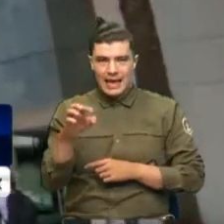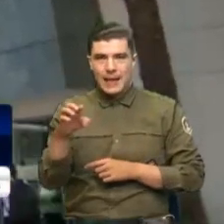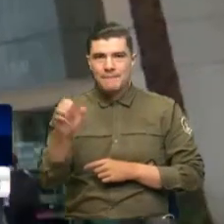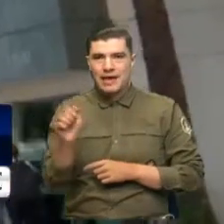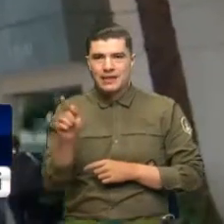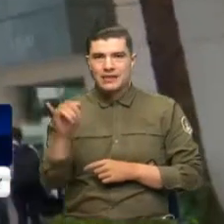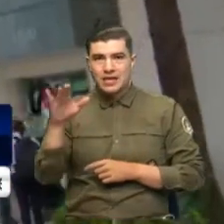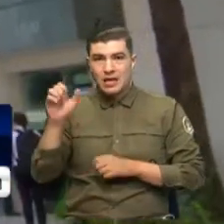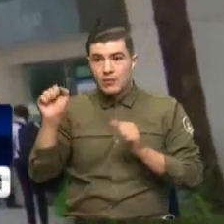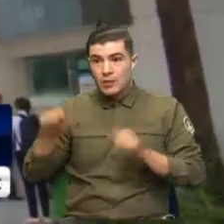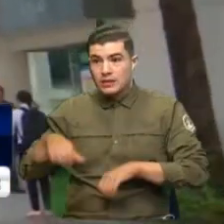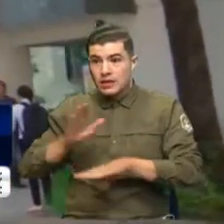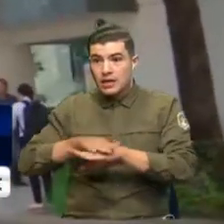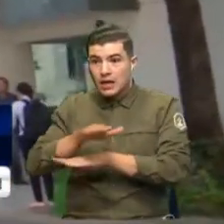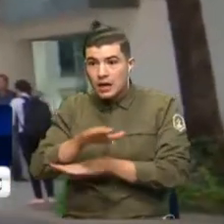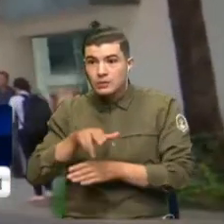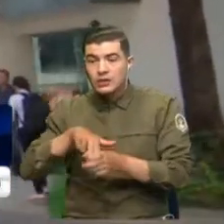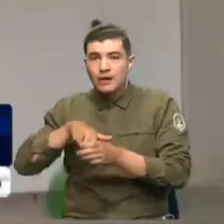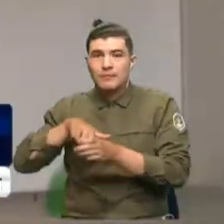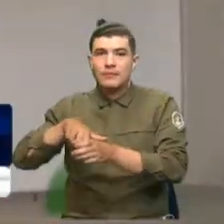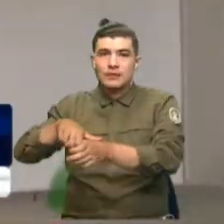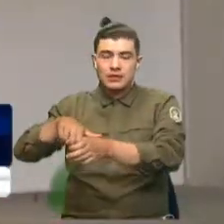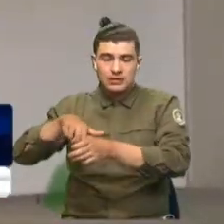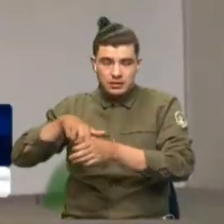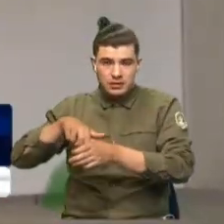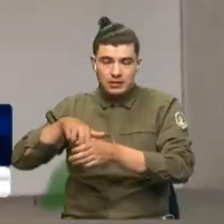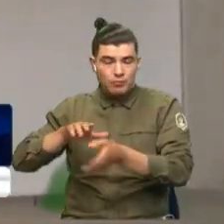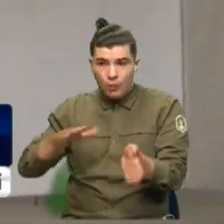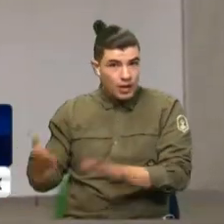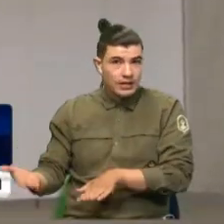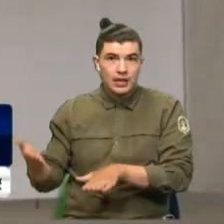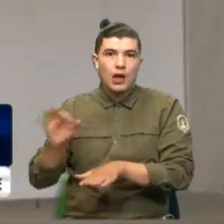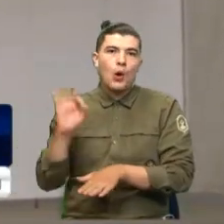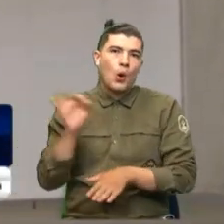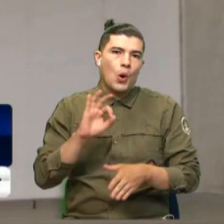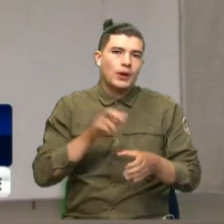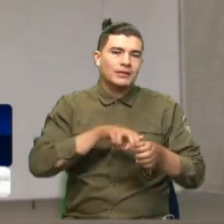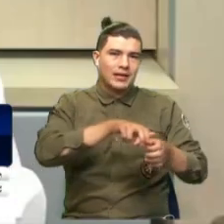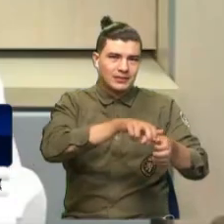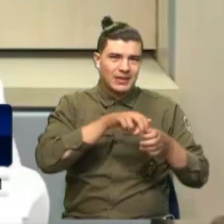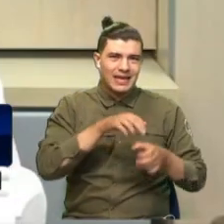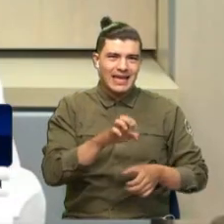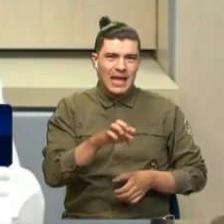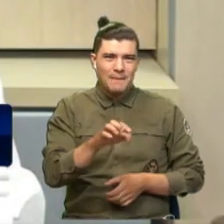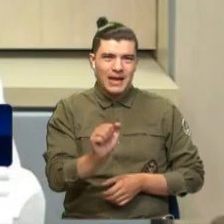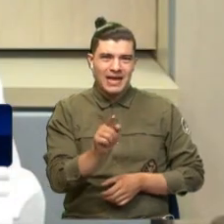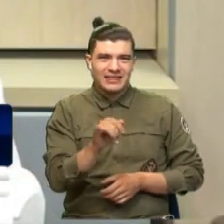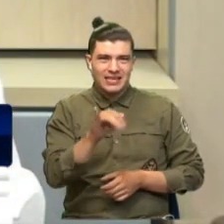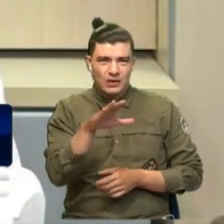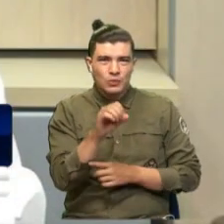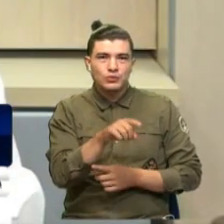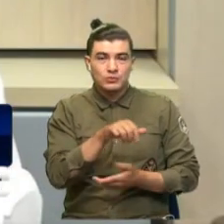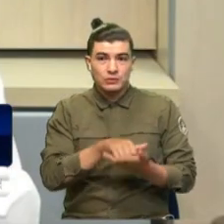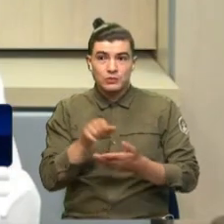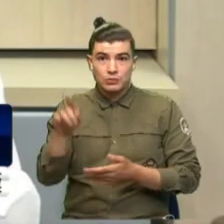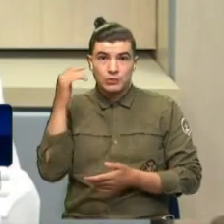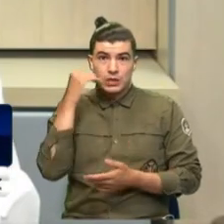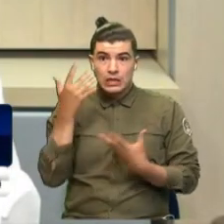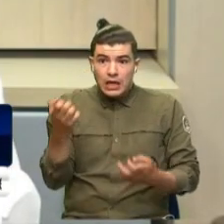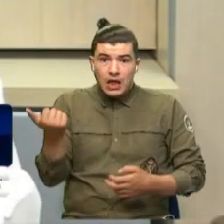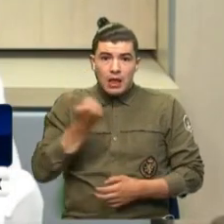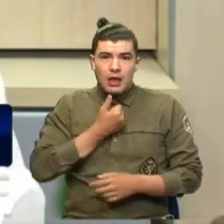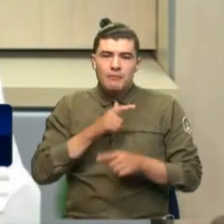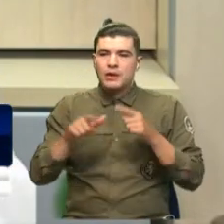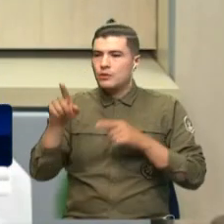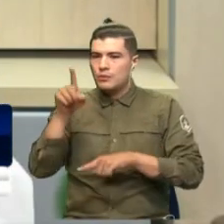generar la muerte o requerir trasplante hepático como hay una de ellas que manifestó su intento suicida no se puede